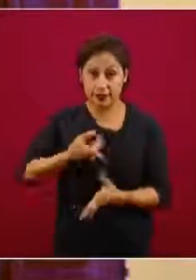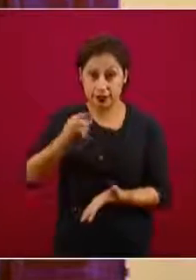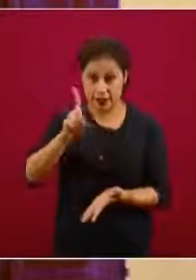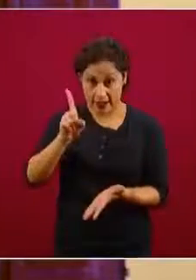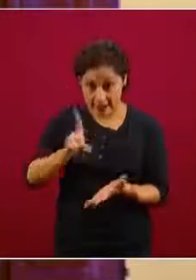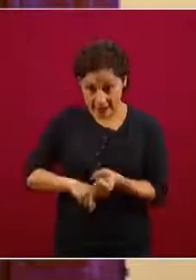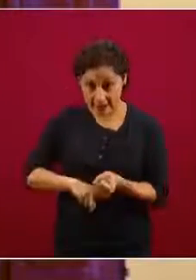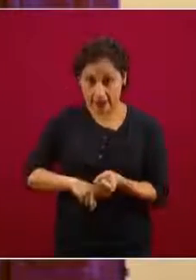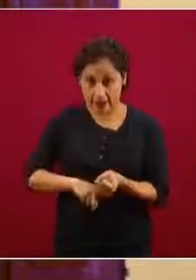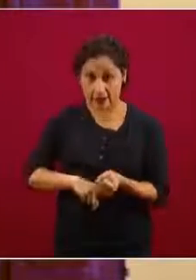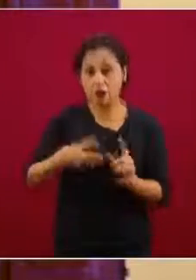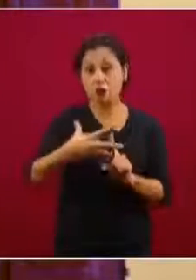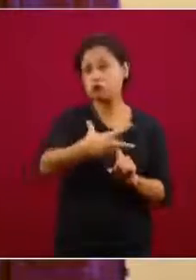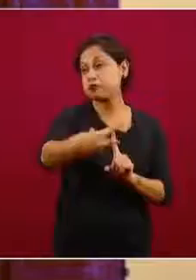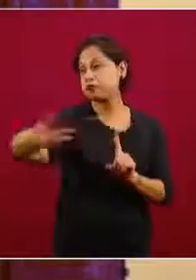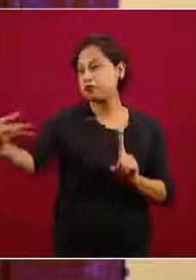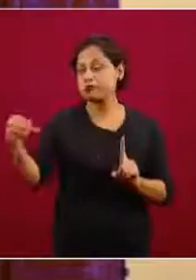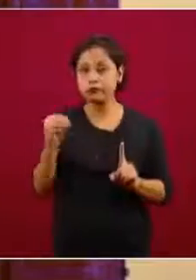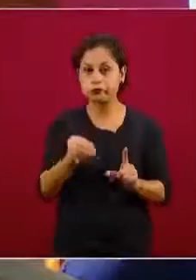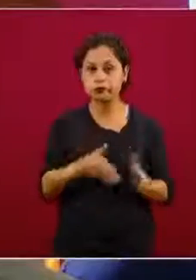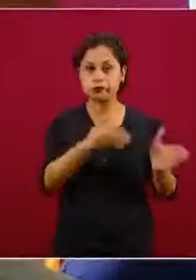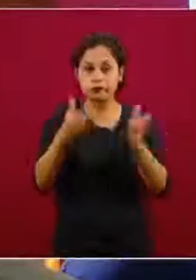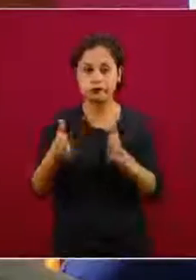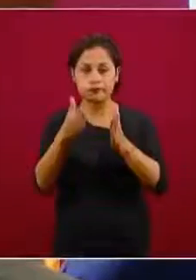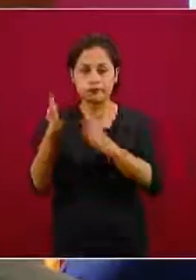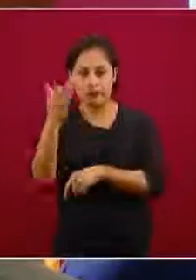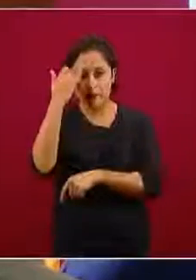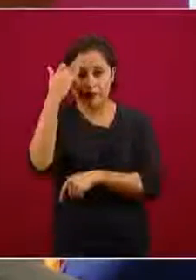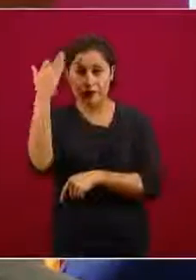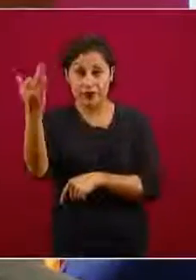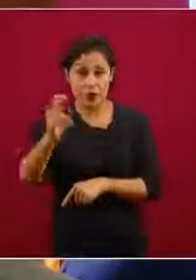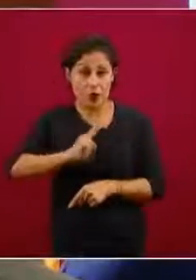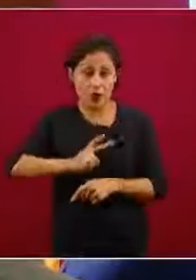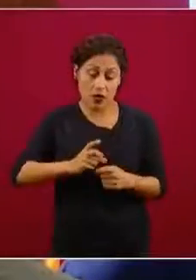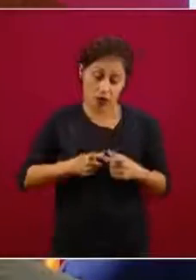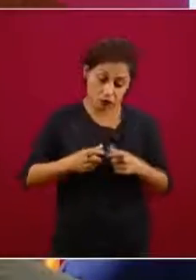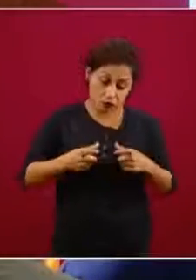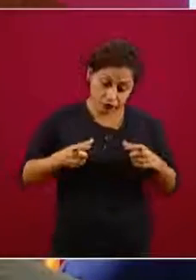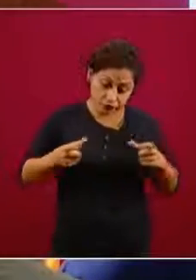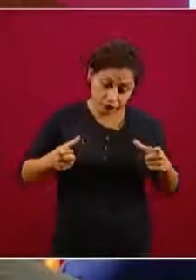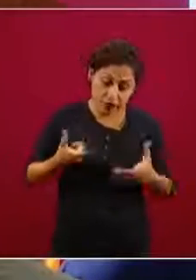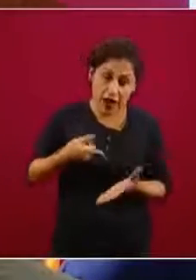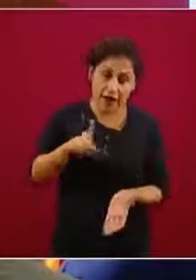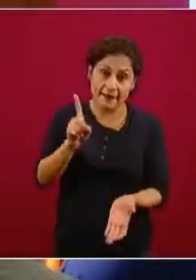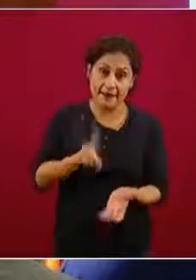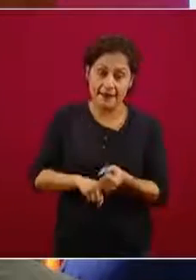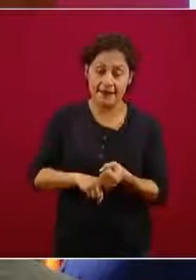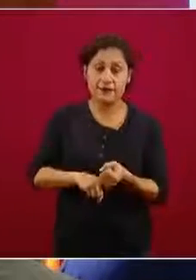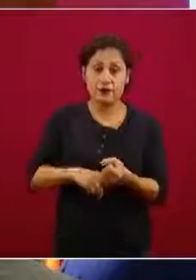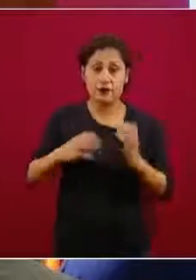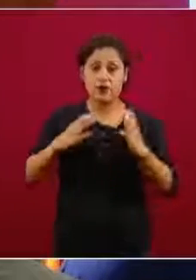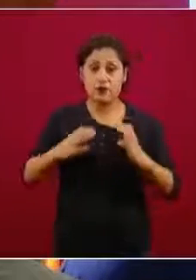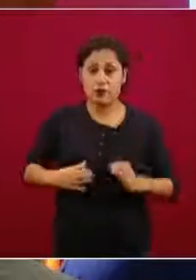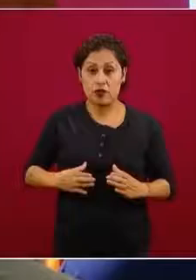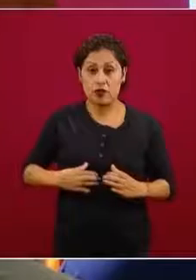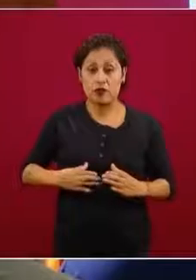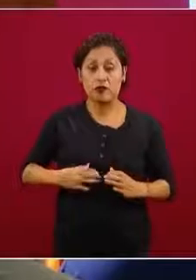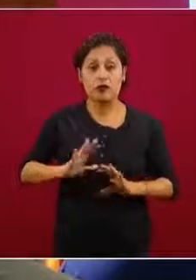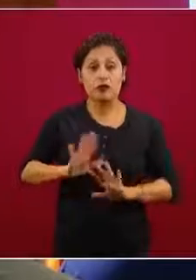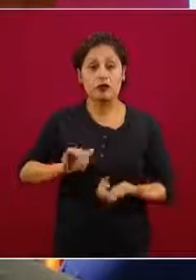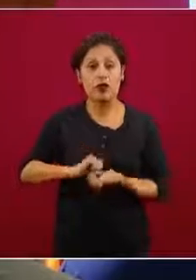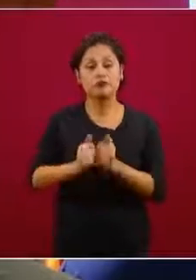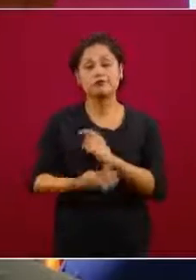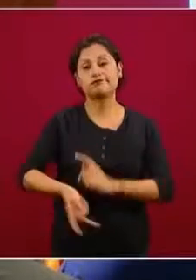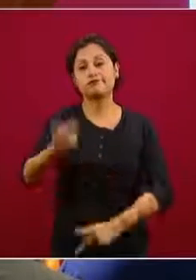a una cantidad suficiente para causar síntomas. Y los síntomas son fiebre, tos, dolor